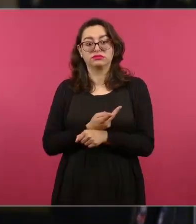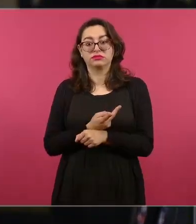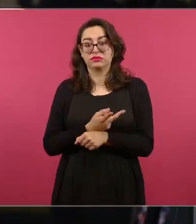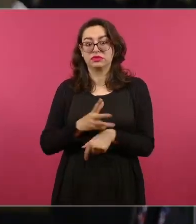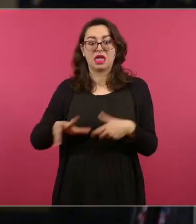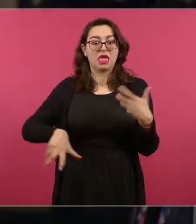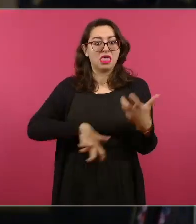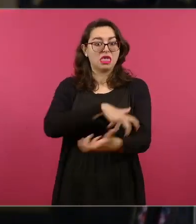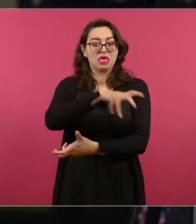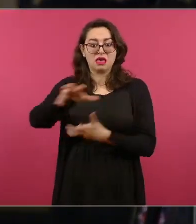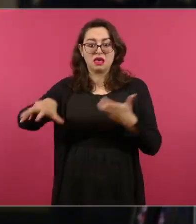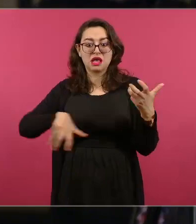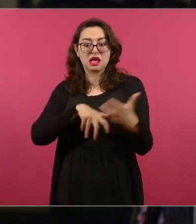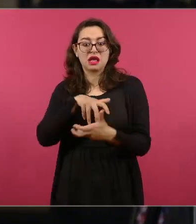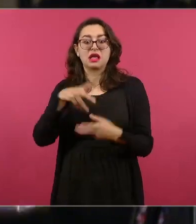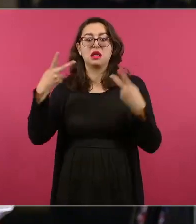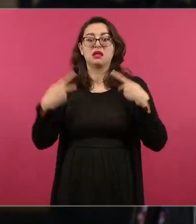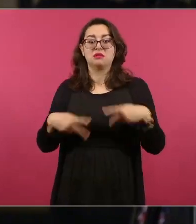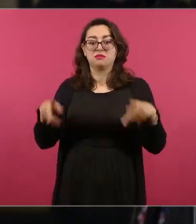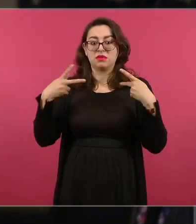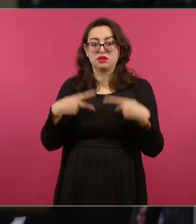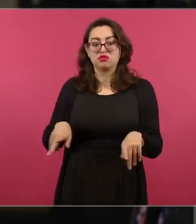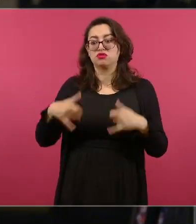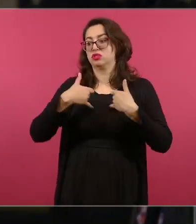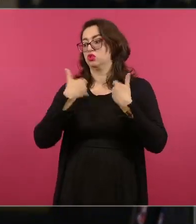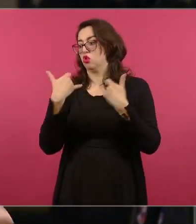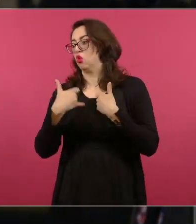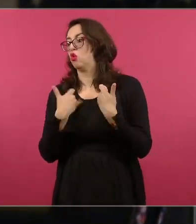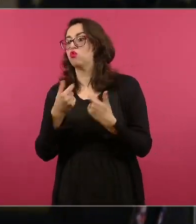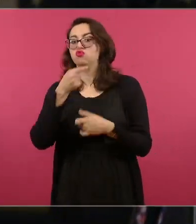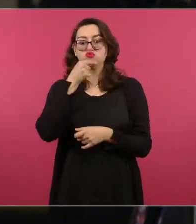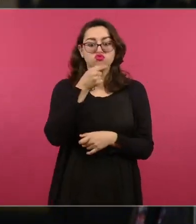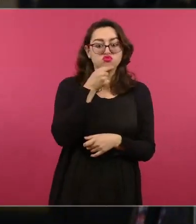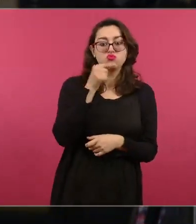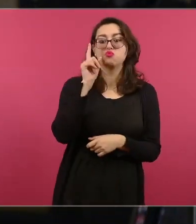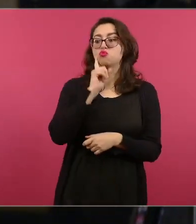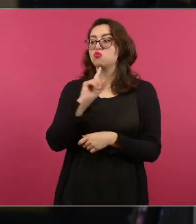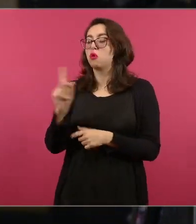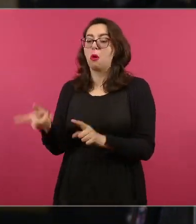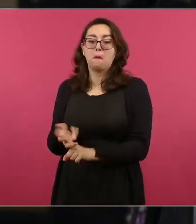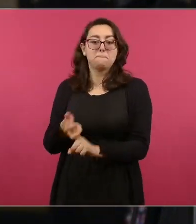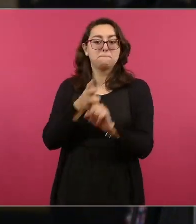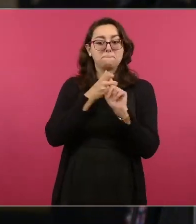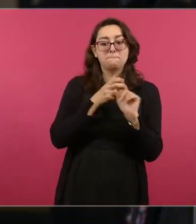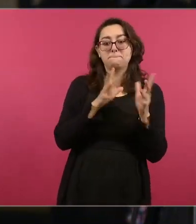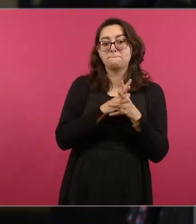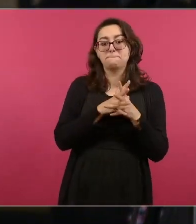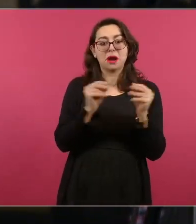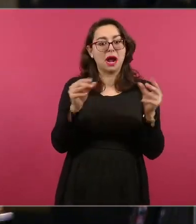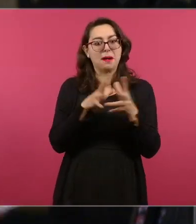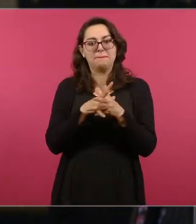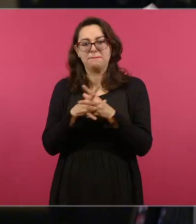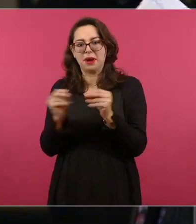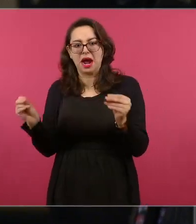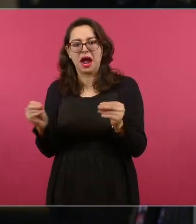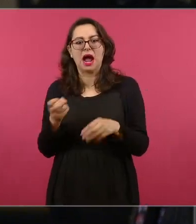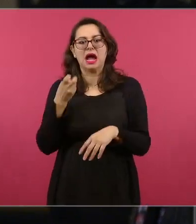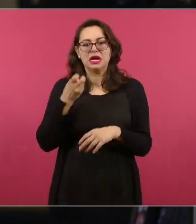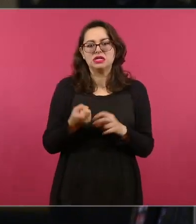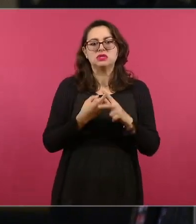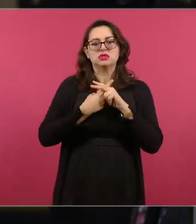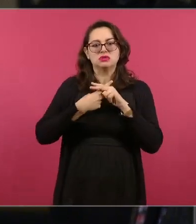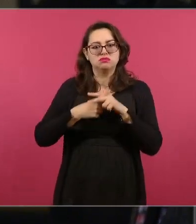la desaparición de personas, de jóvenes, de niños, de muchachas, de estudiantes. En esa ocasión, en esos años, desde ahí empezó ahí